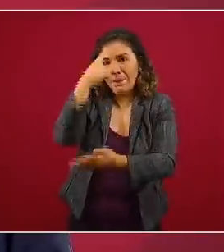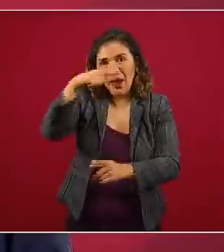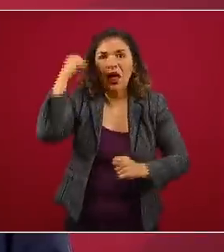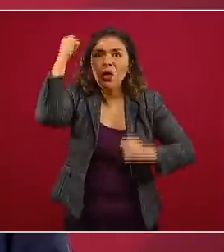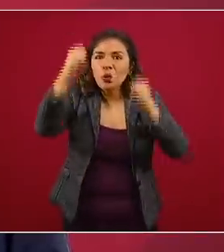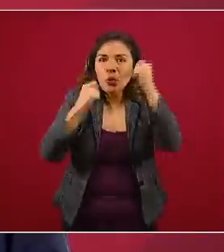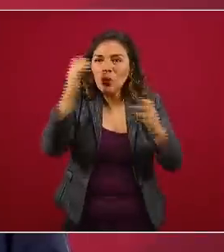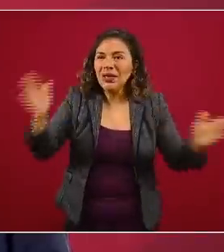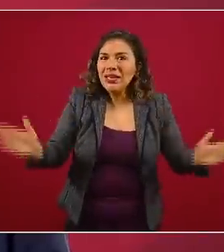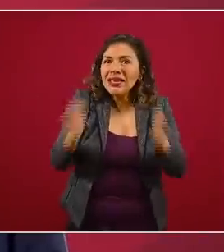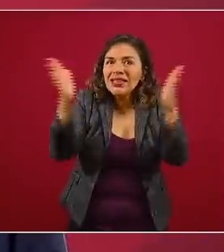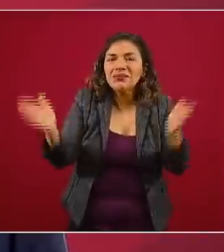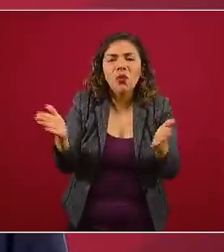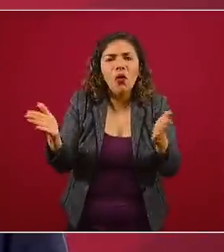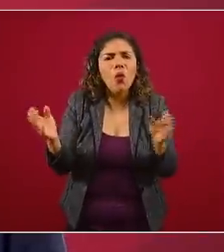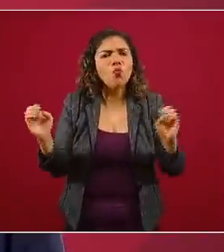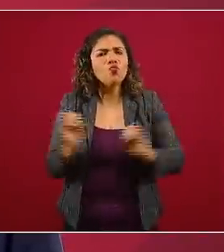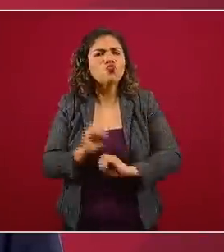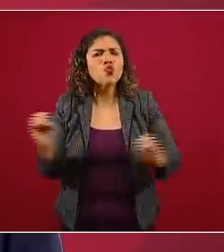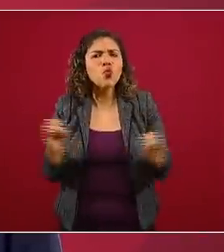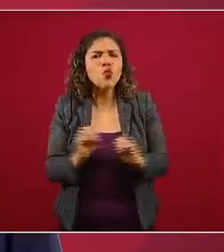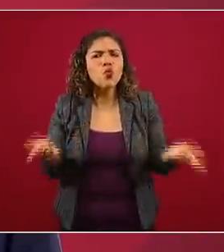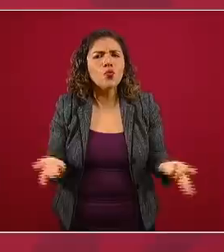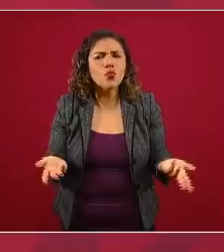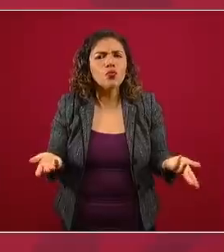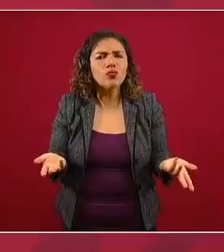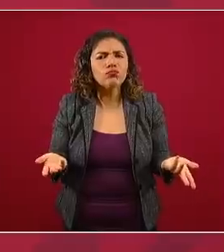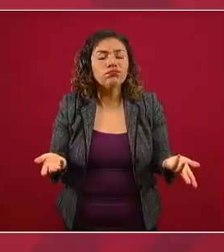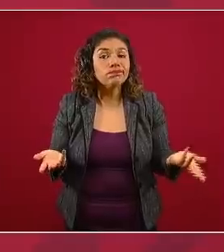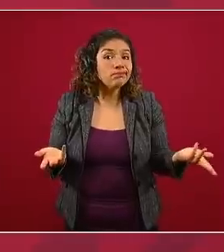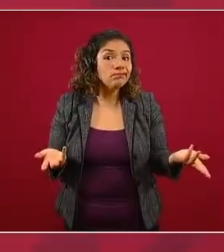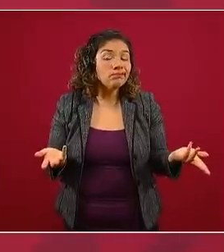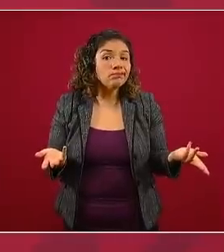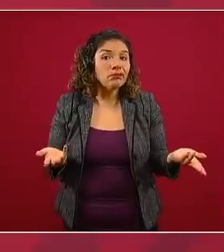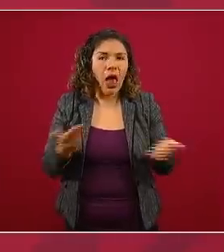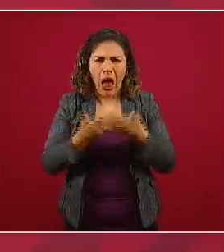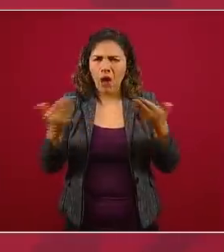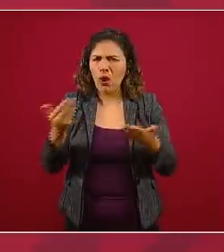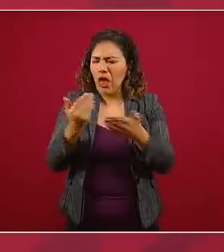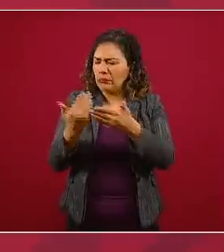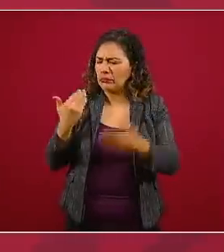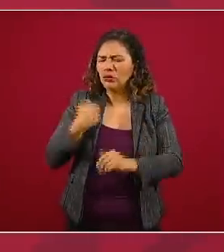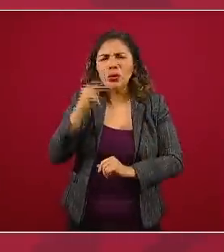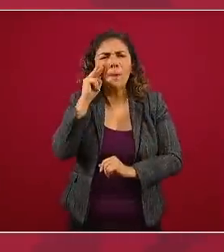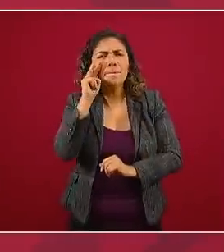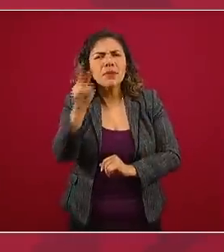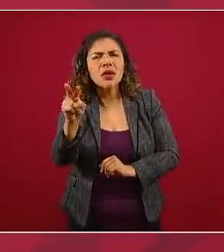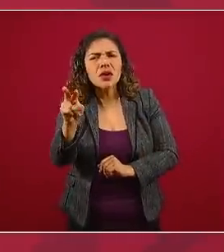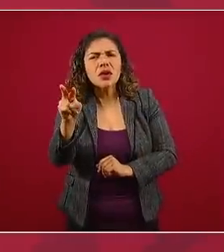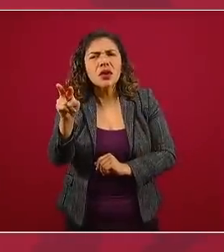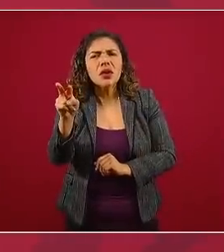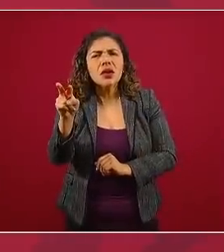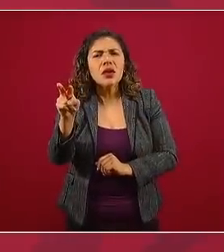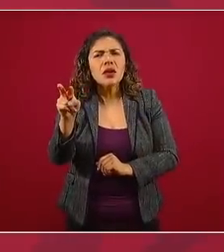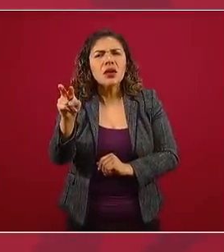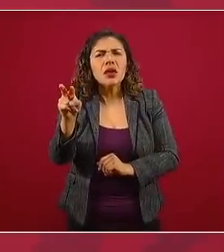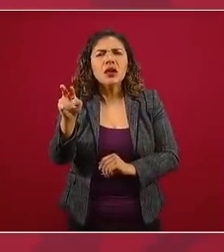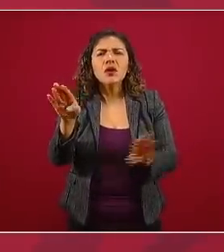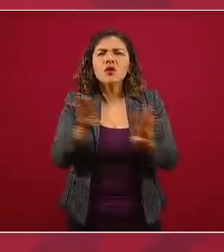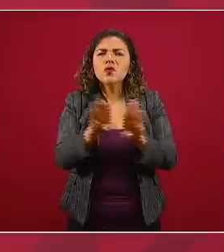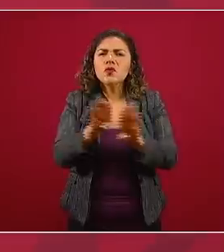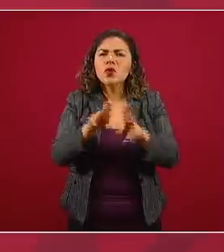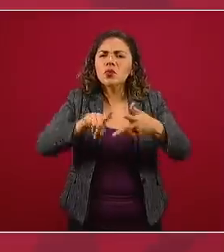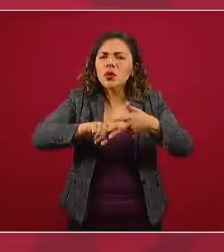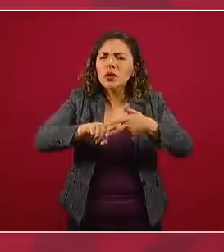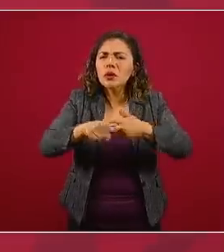turístico ahora que estaba lloviendo el inicio de